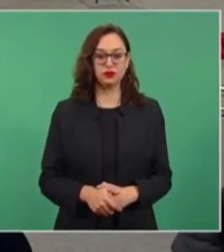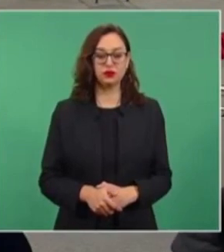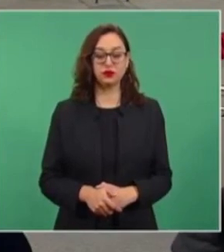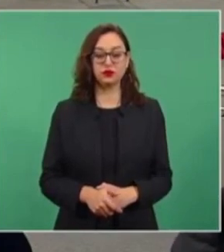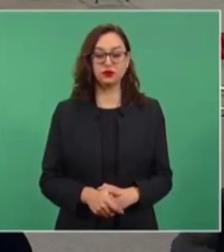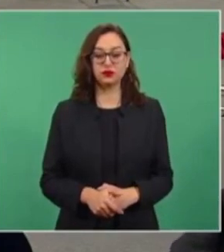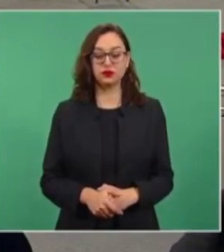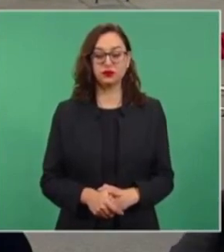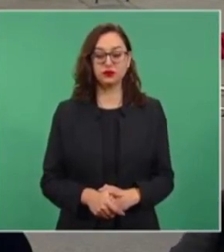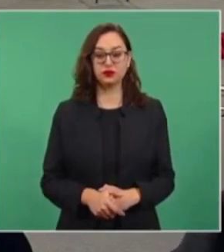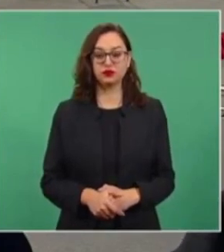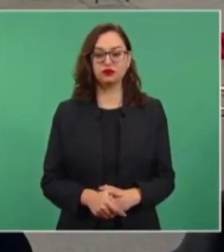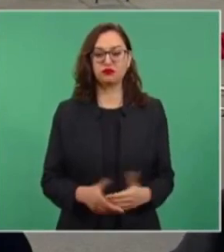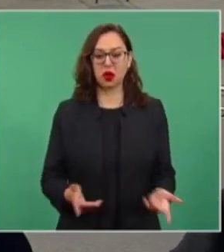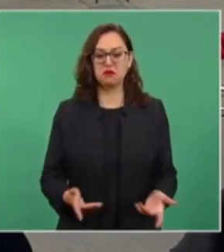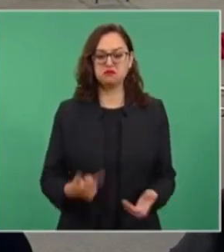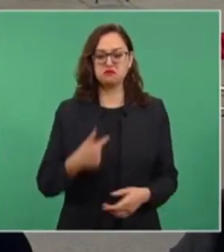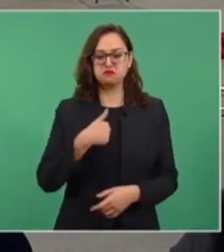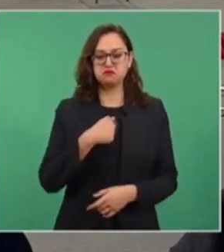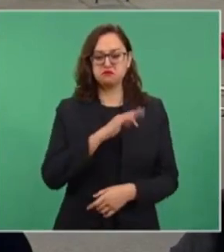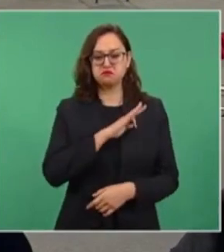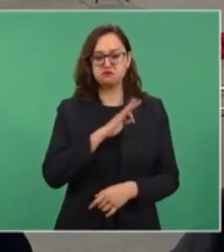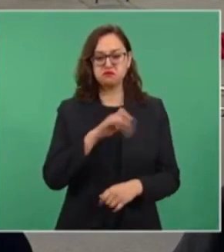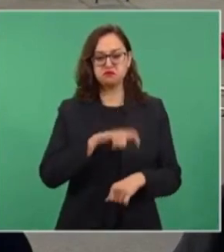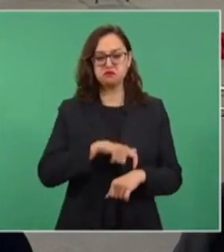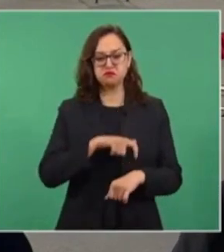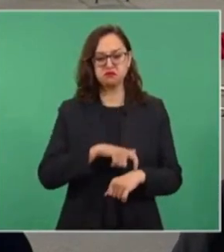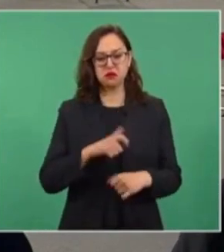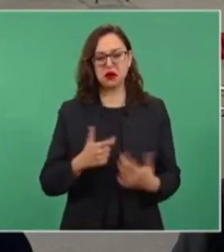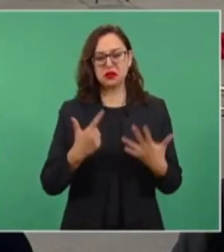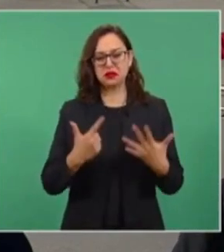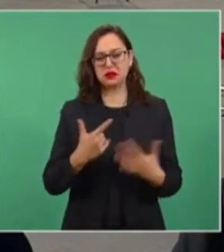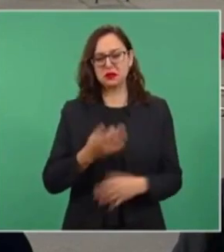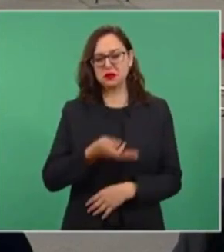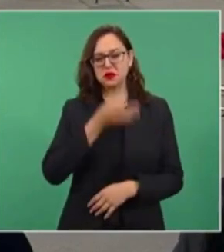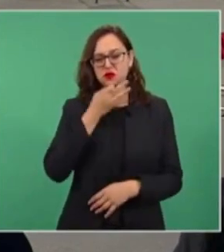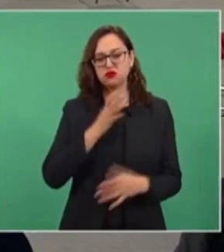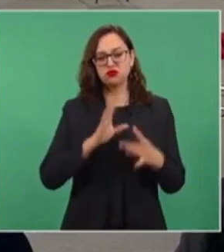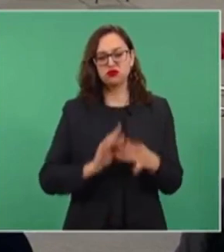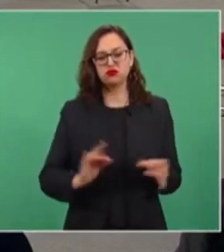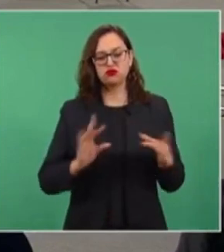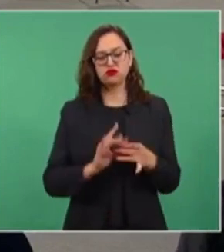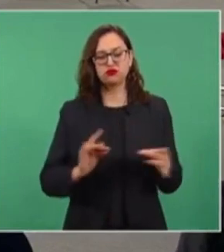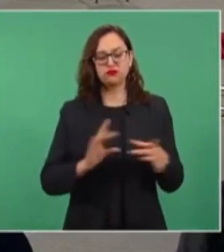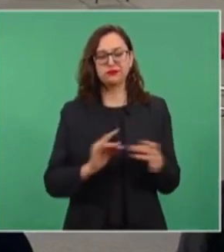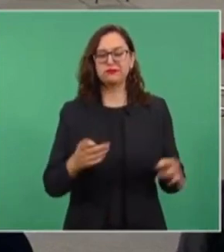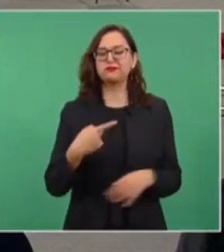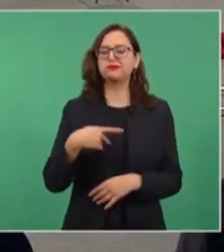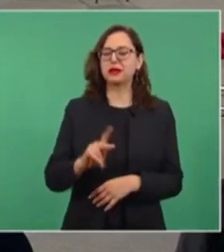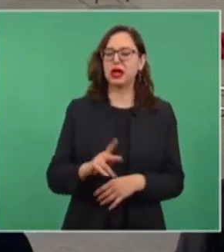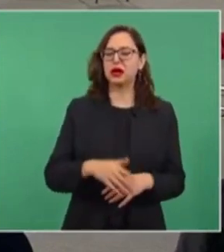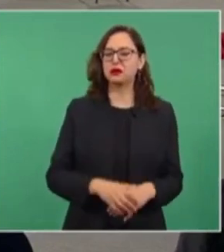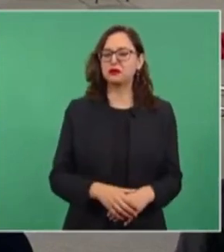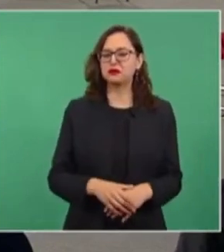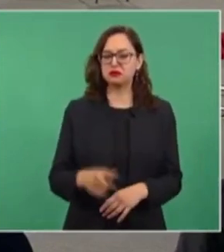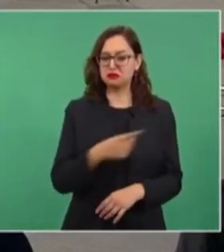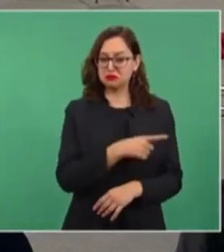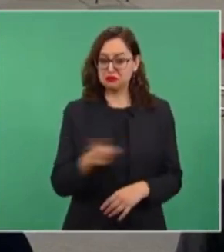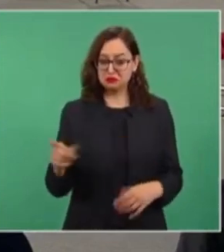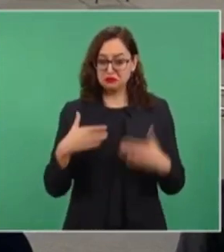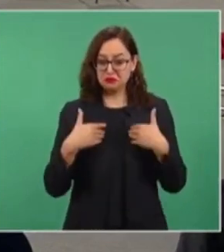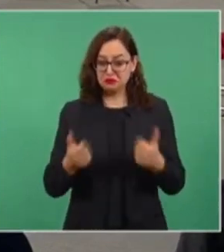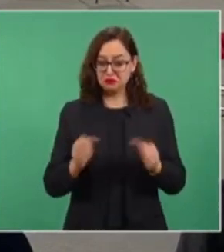hablar, pero entiendo que, como dice el dicho, a buen entendedor, pocas